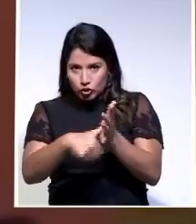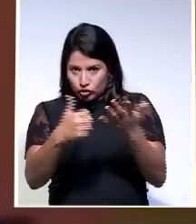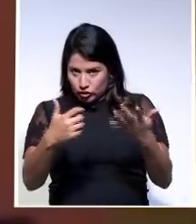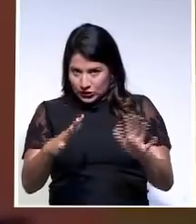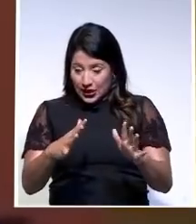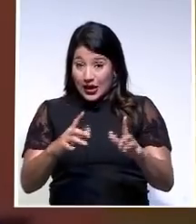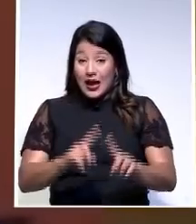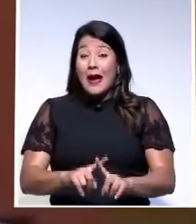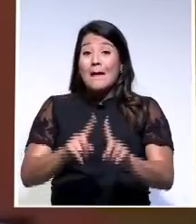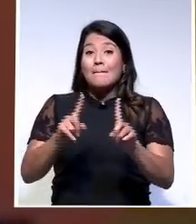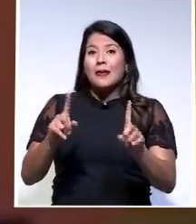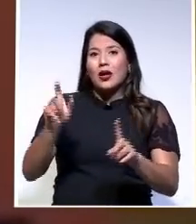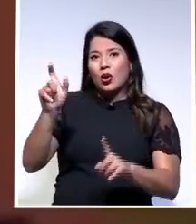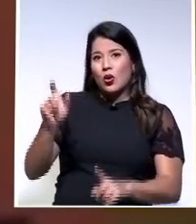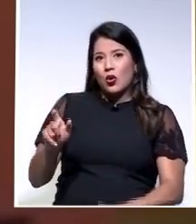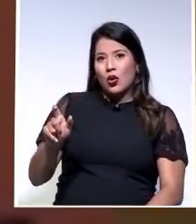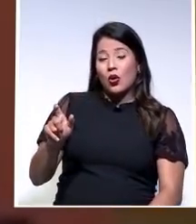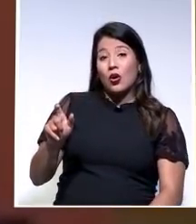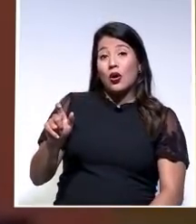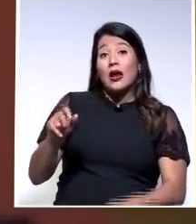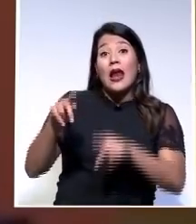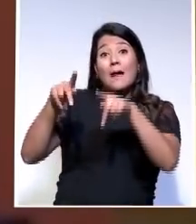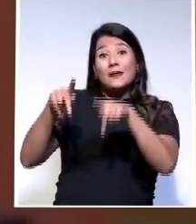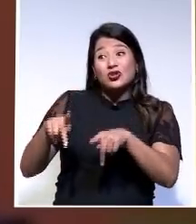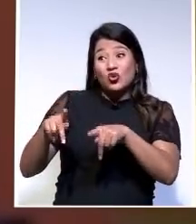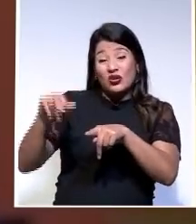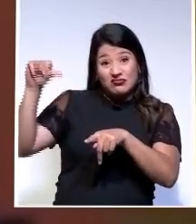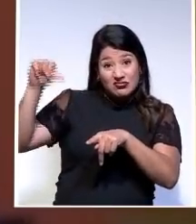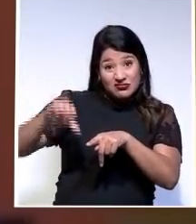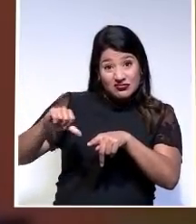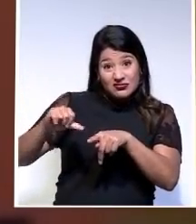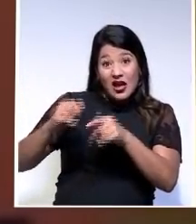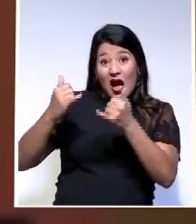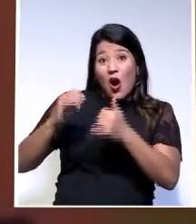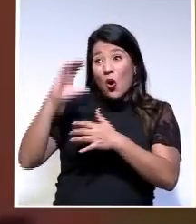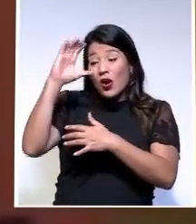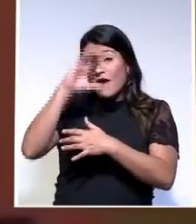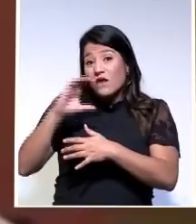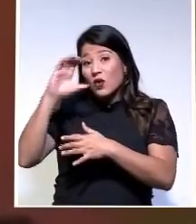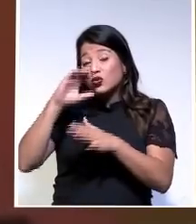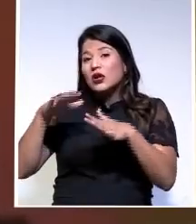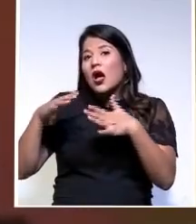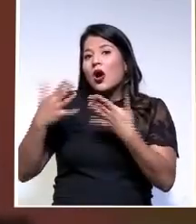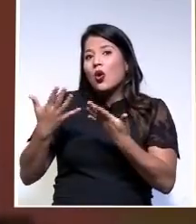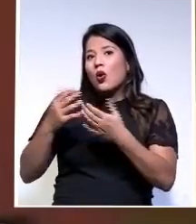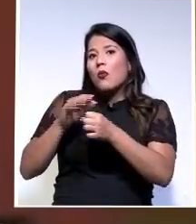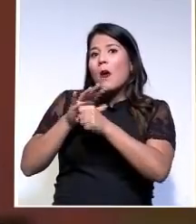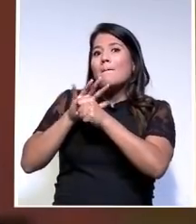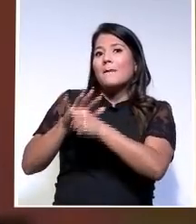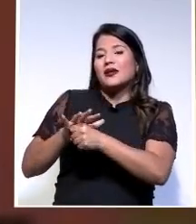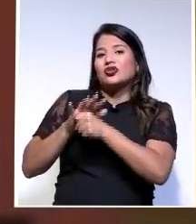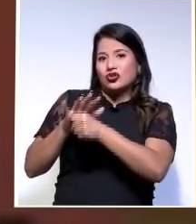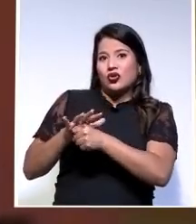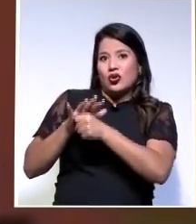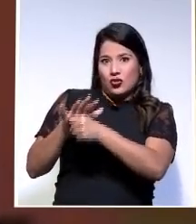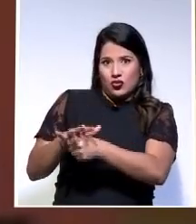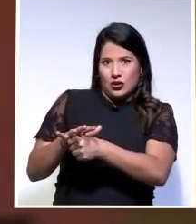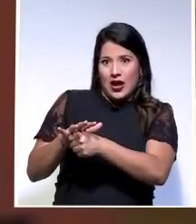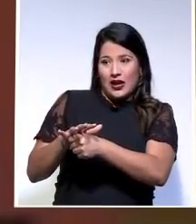la perdedora, está viendo cómo buscar presionar a esta nueva tendencia o a esta